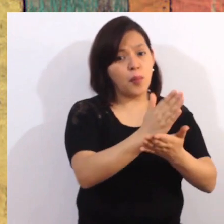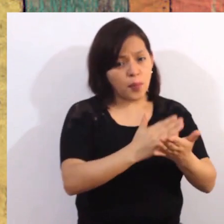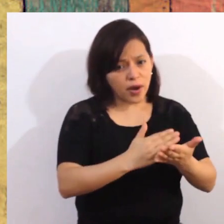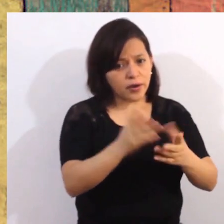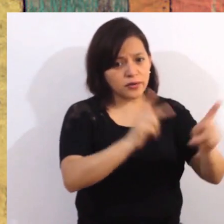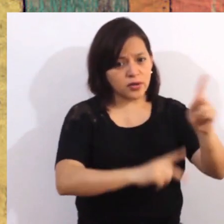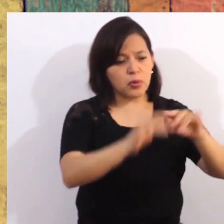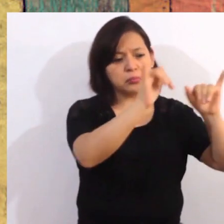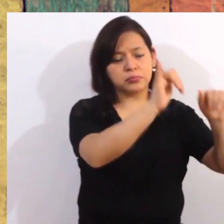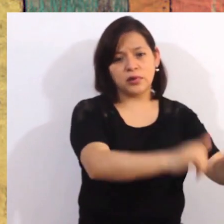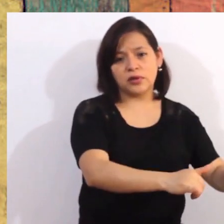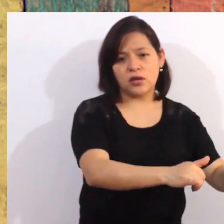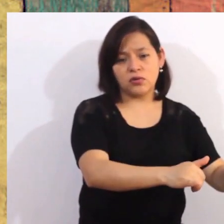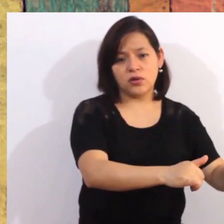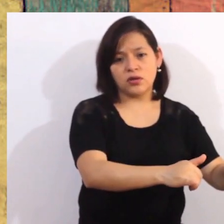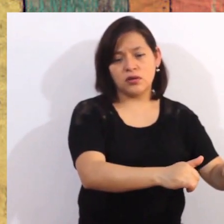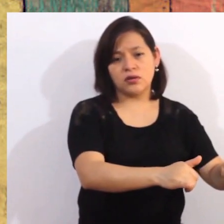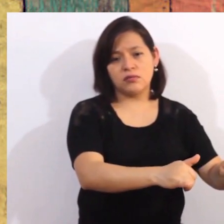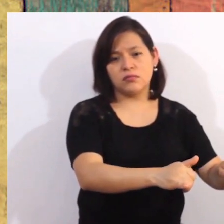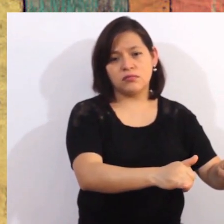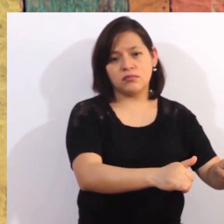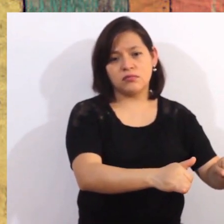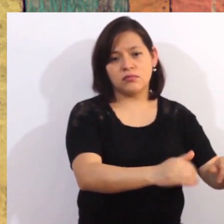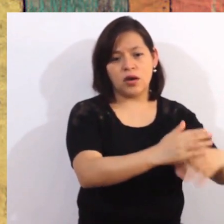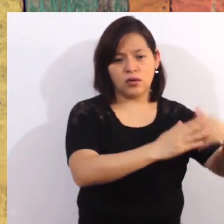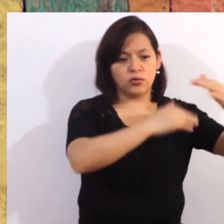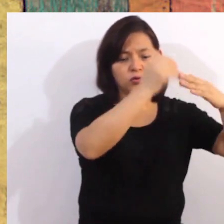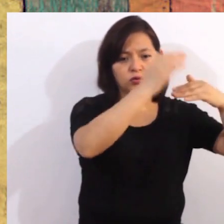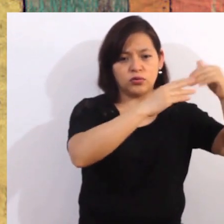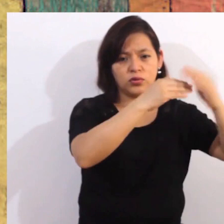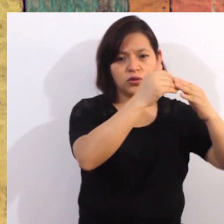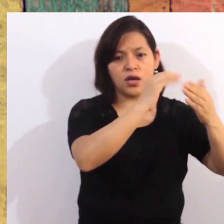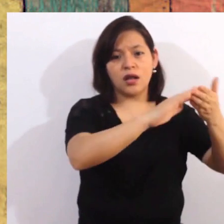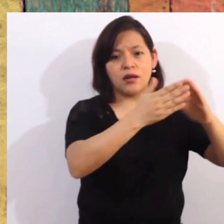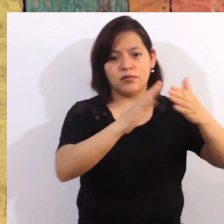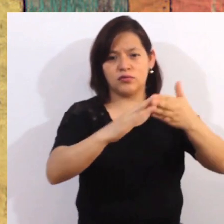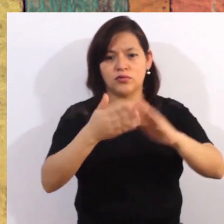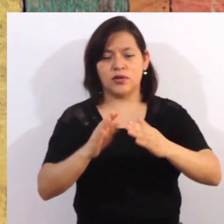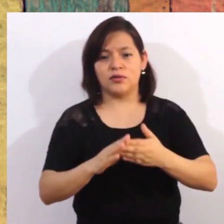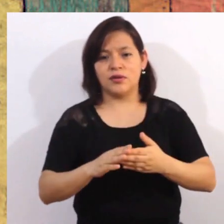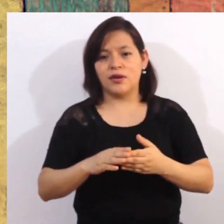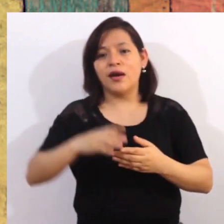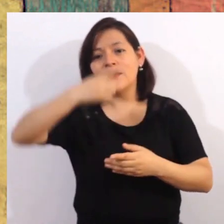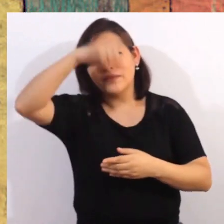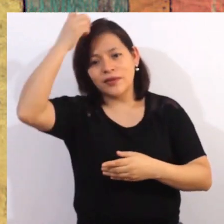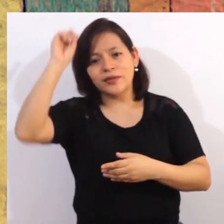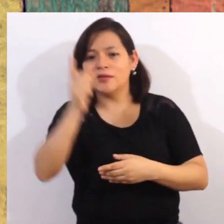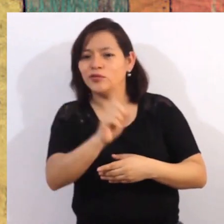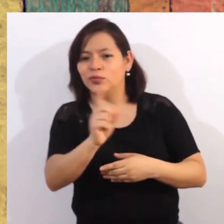del pueblo. Daniel no es parte de este pueblo que ha vuelto por motivos